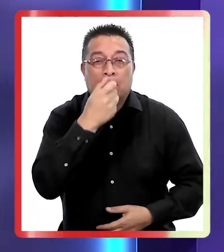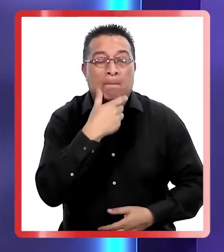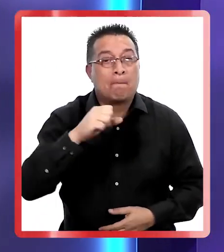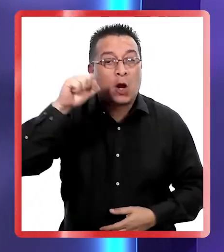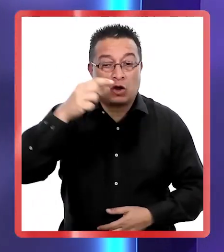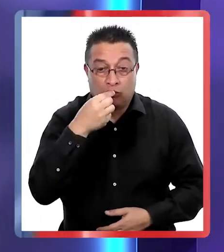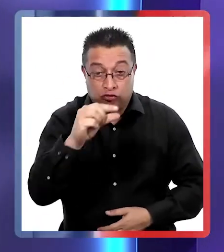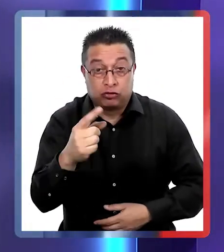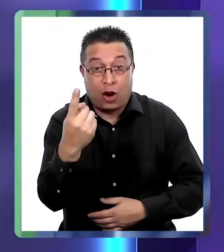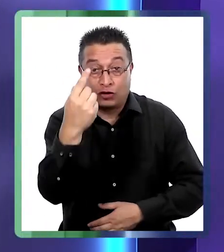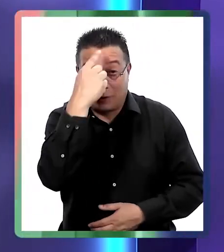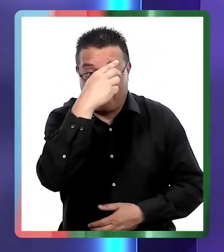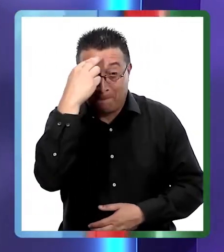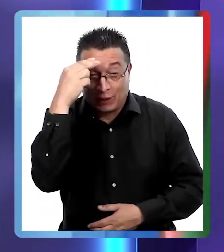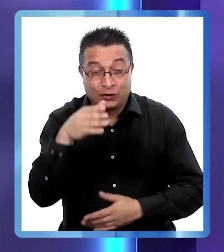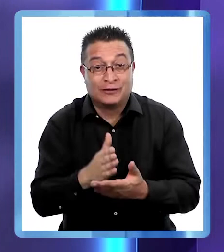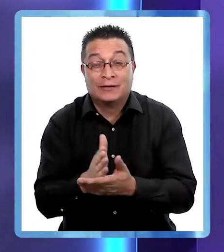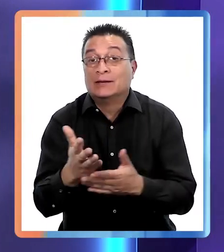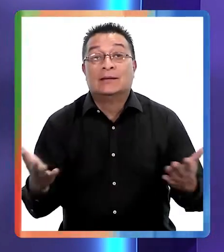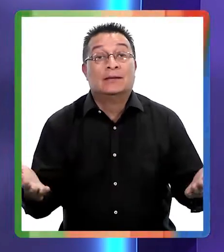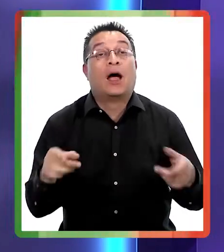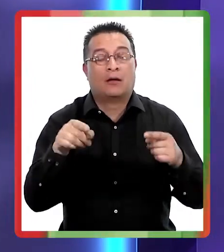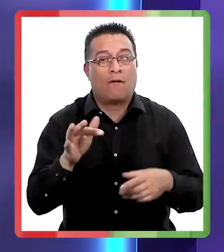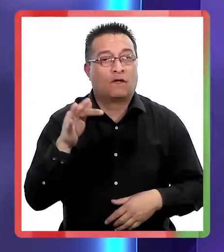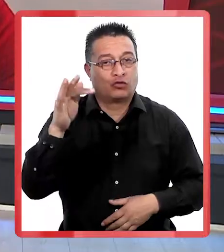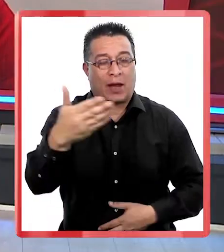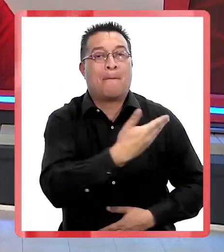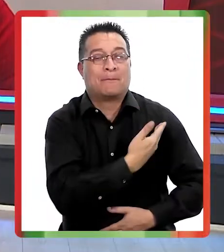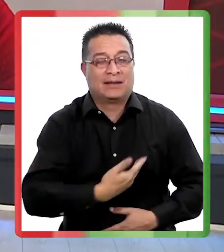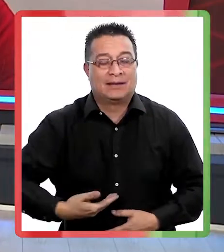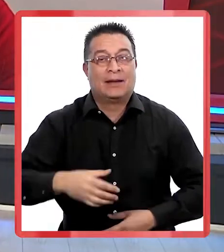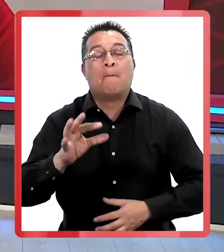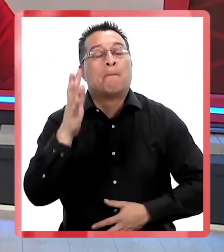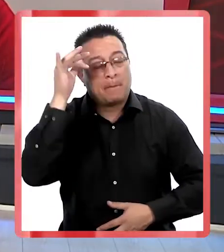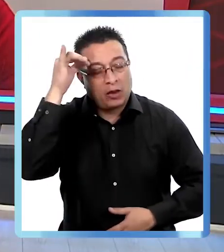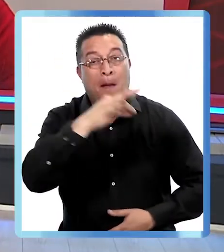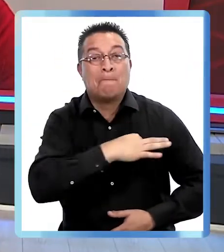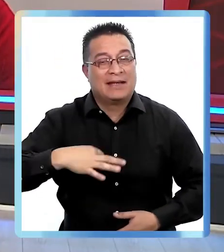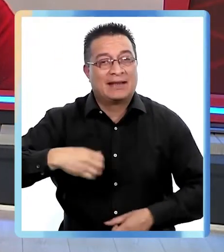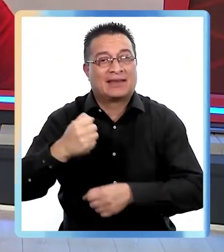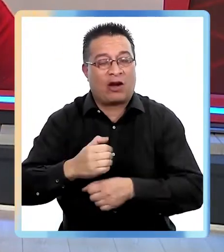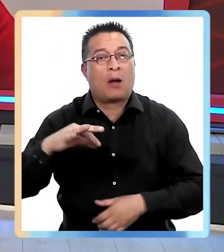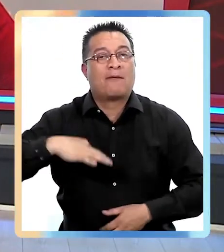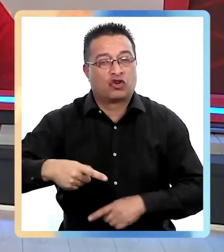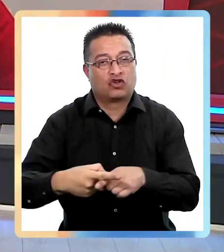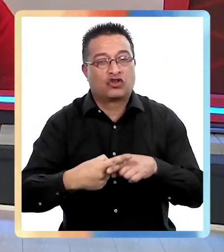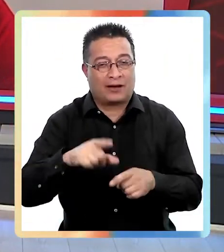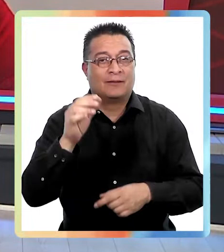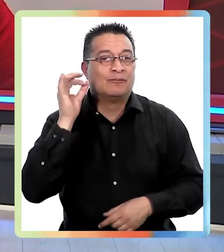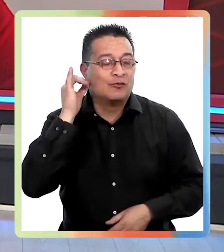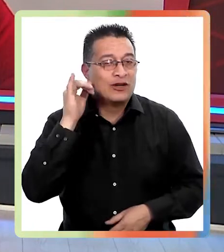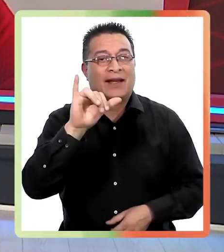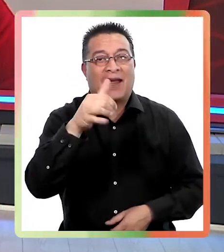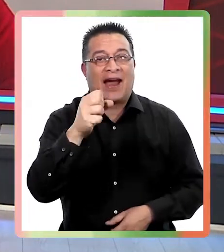el mandato que comienza ya el 11 de marzo? Queremos saludar a la futura ministra del Trabajo y Previsión Social y le doy las gracias a Janet Jara por estar